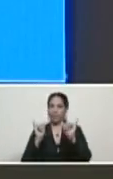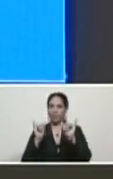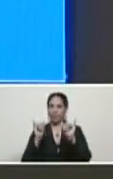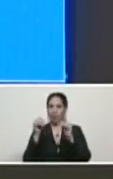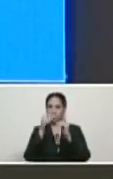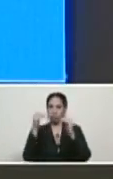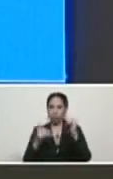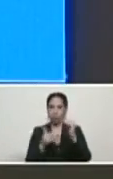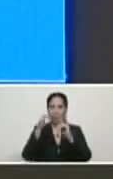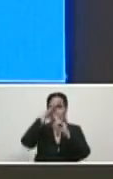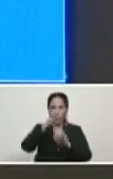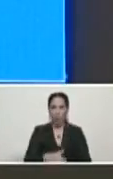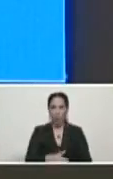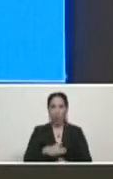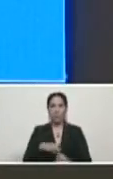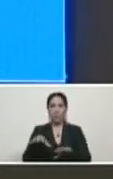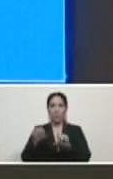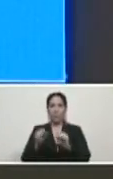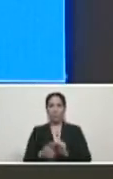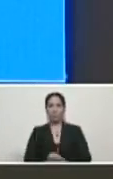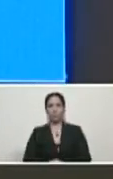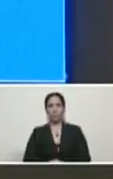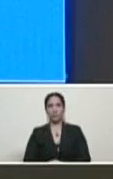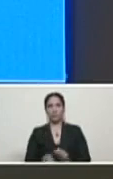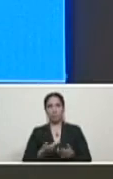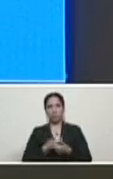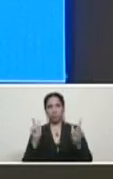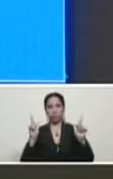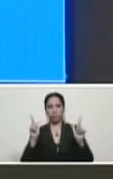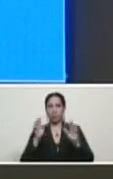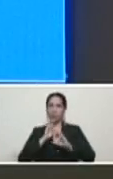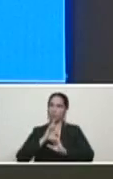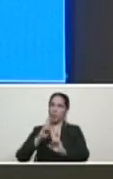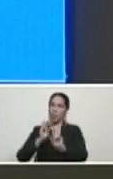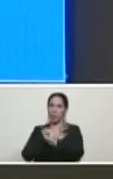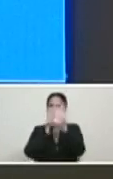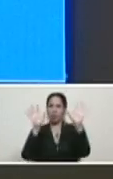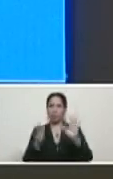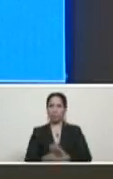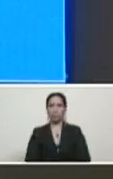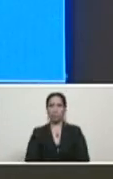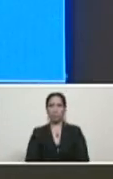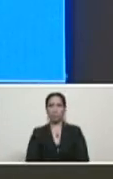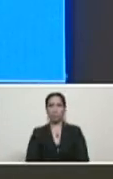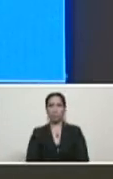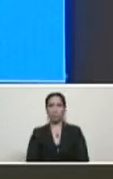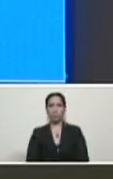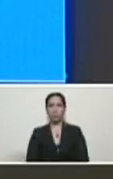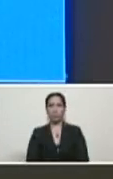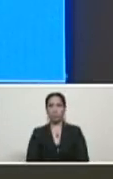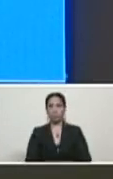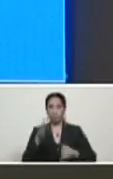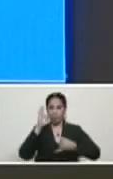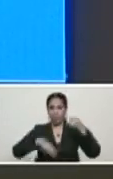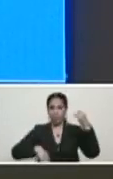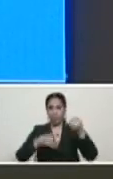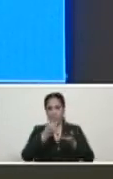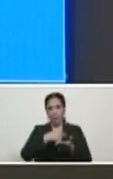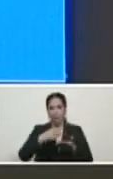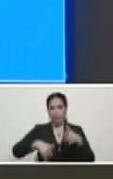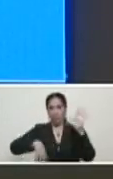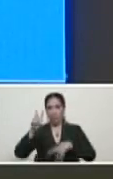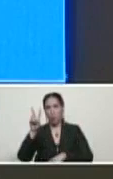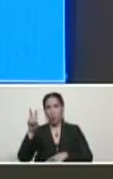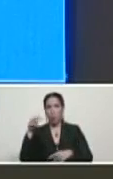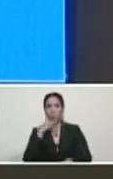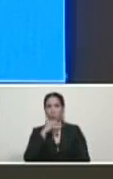imperial, el Libertador le contesta con mucha claridad al final de esta carta del 12 de